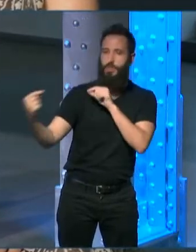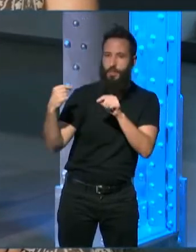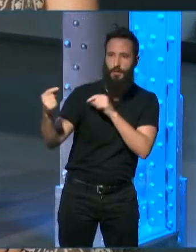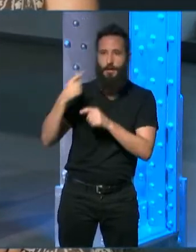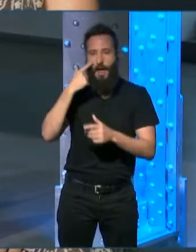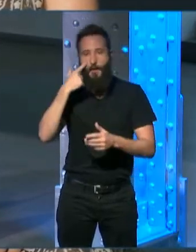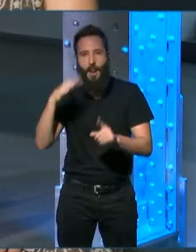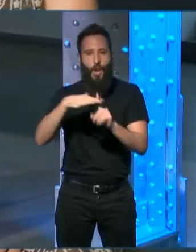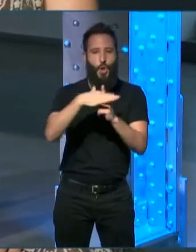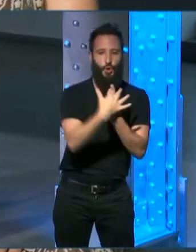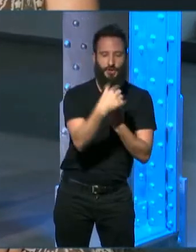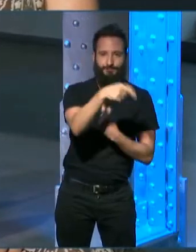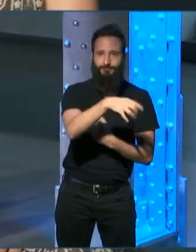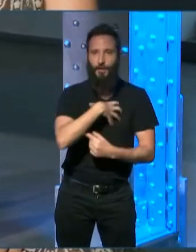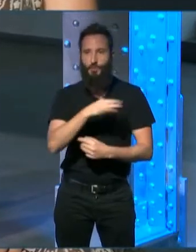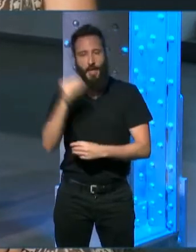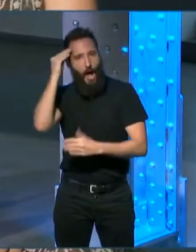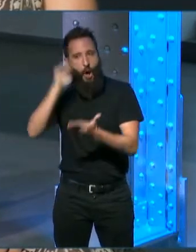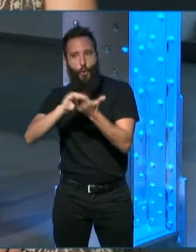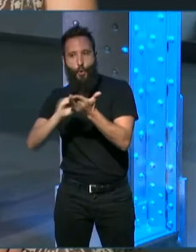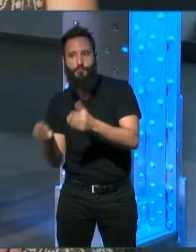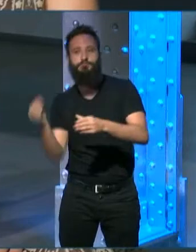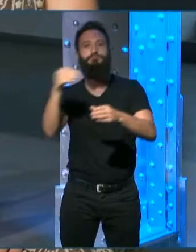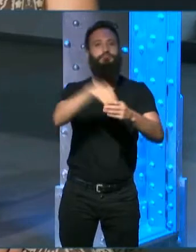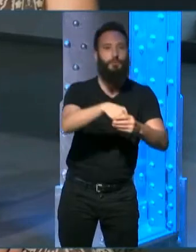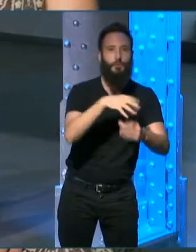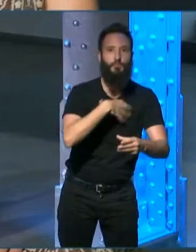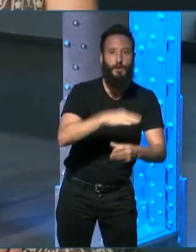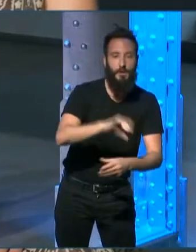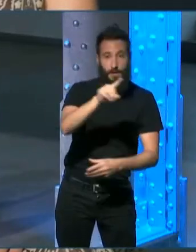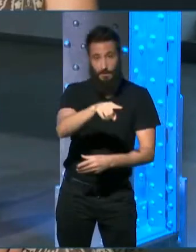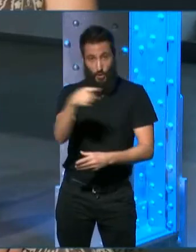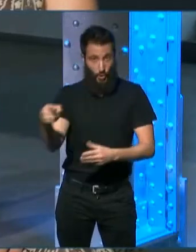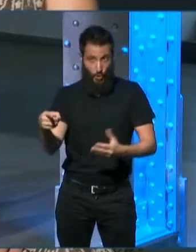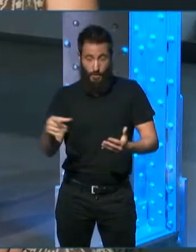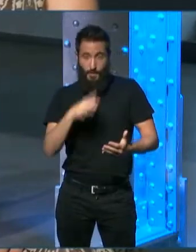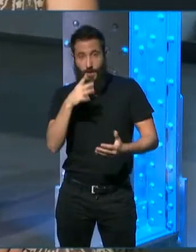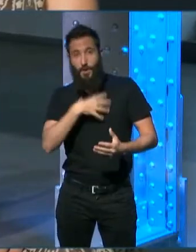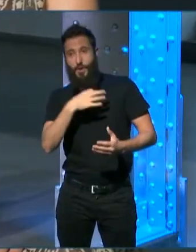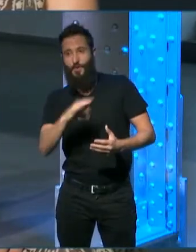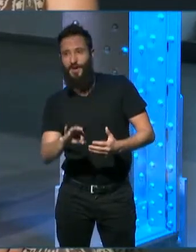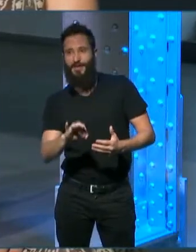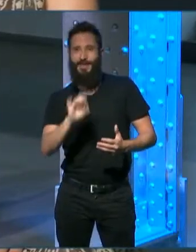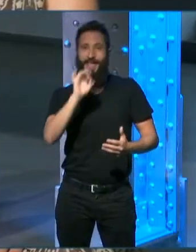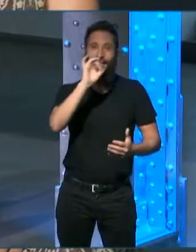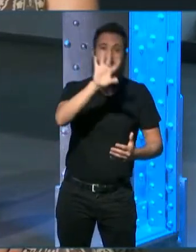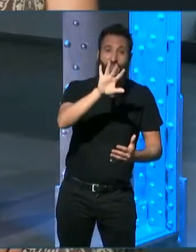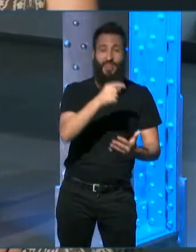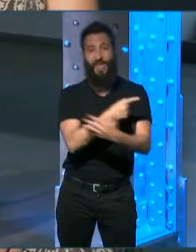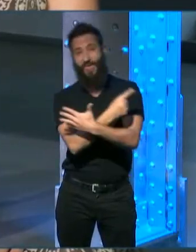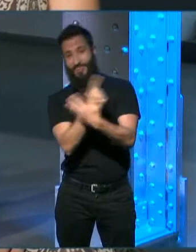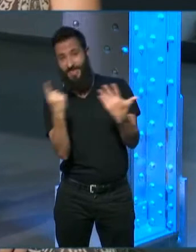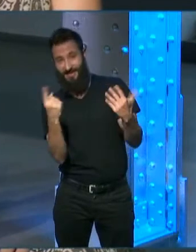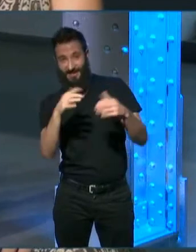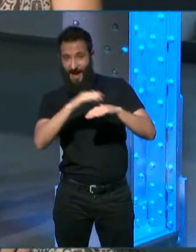contexto si entraba o no. Es verdad que probablemente a lo mejor nos hemos hecho 15 o 16 amigos y unos